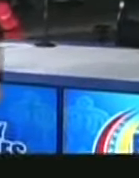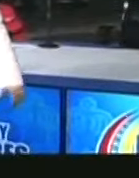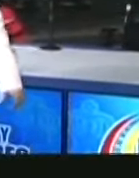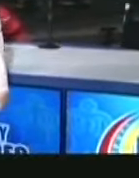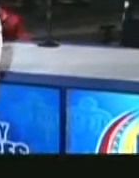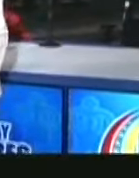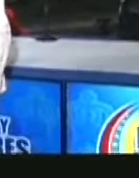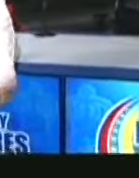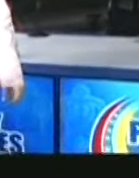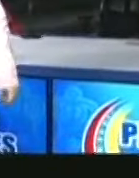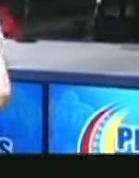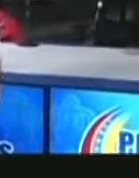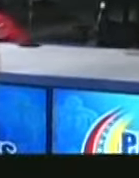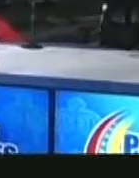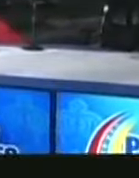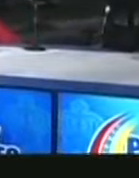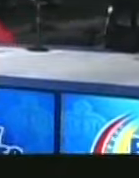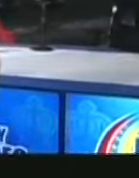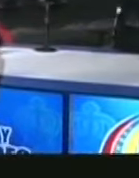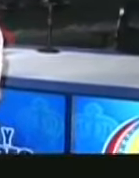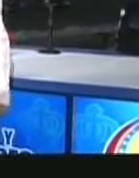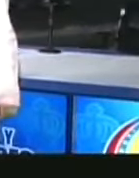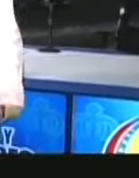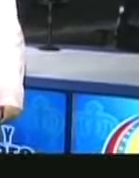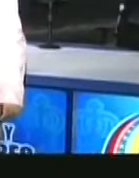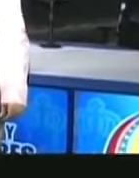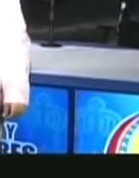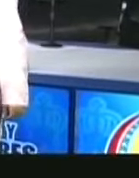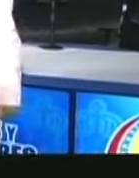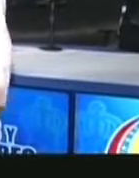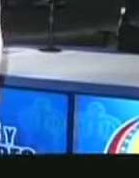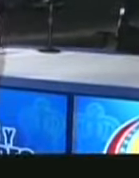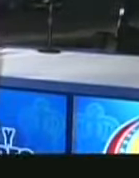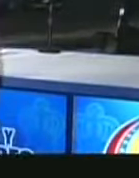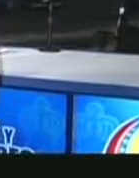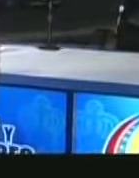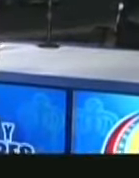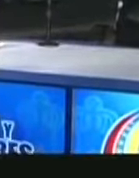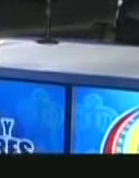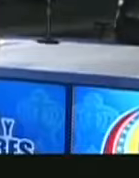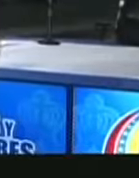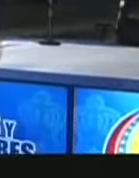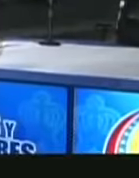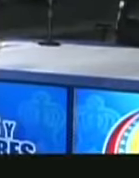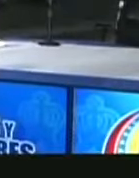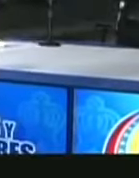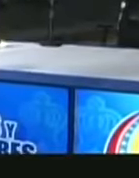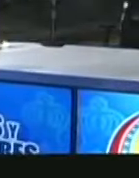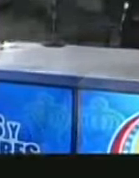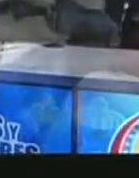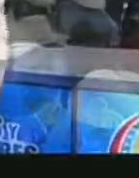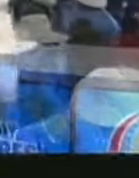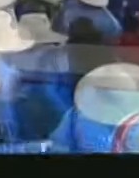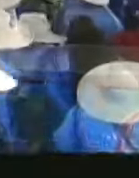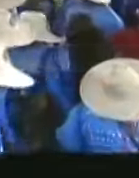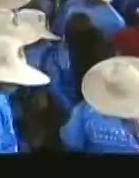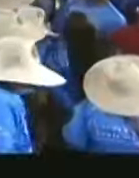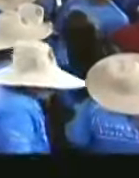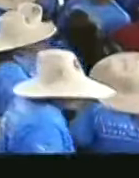cifras para el cierre del año 2023. El crecimiento fue de 13% con respecto al año 2022. La pesca creció